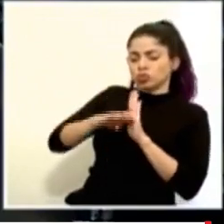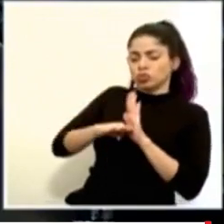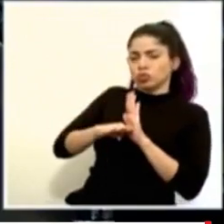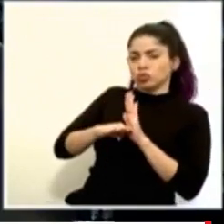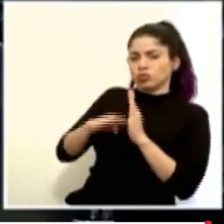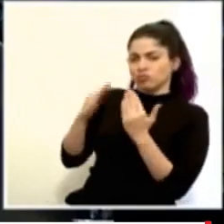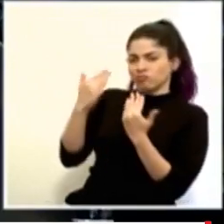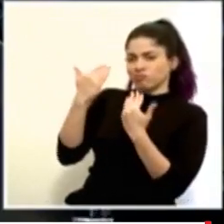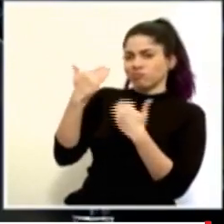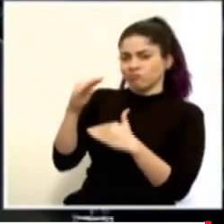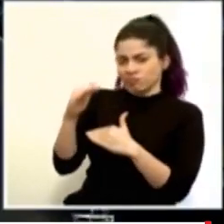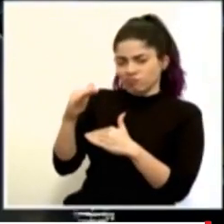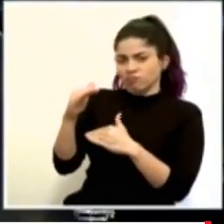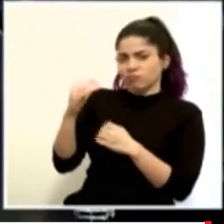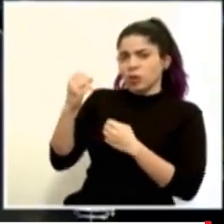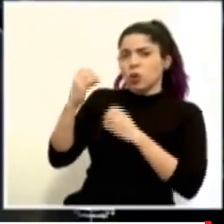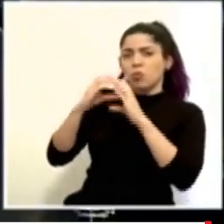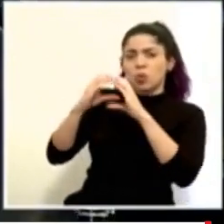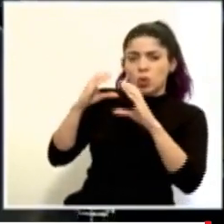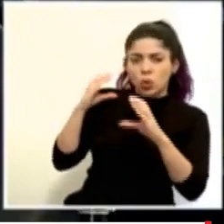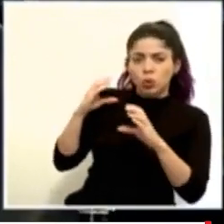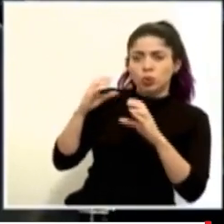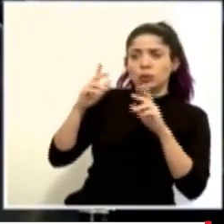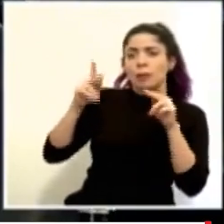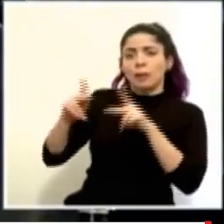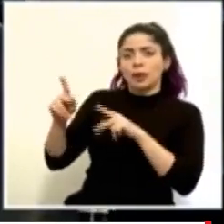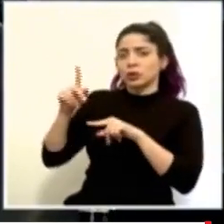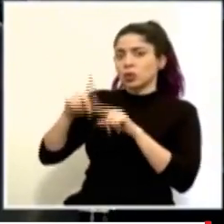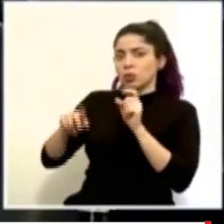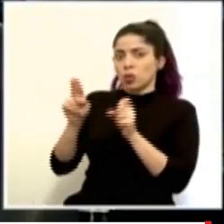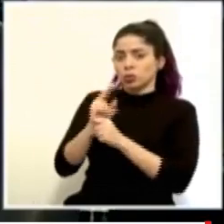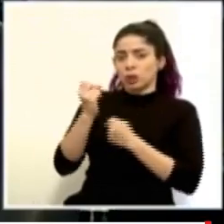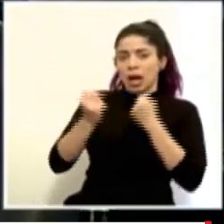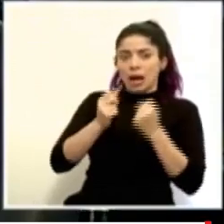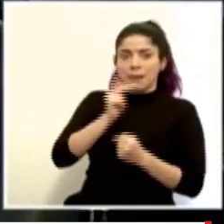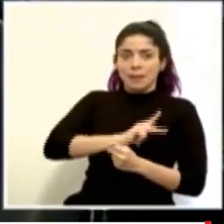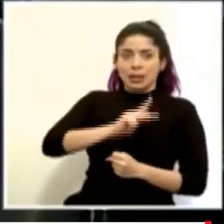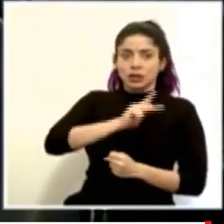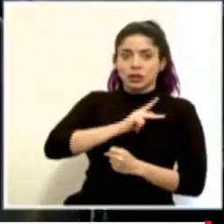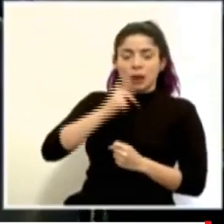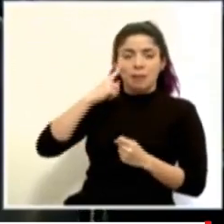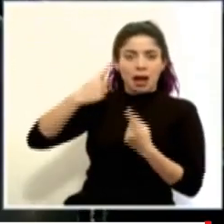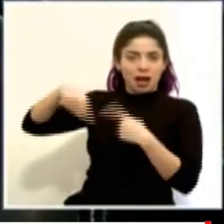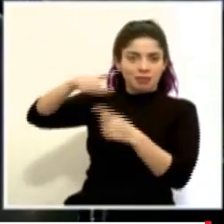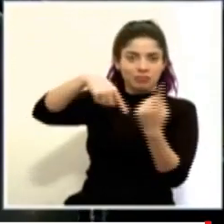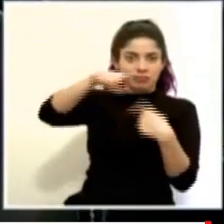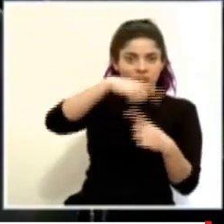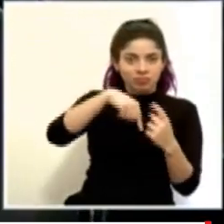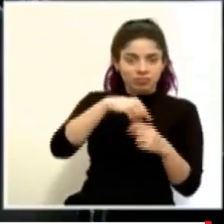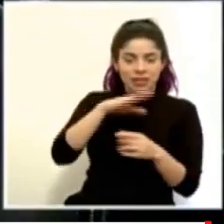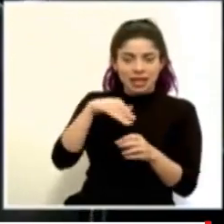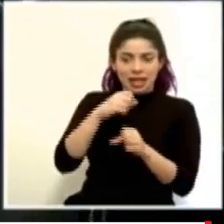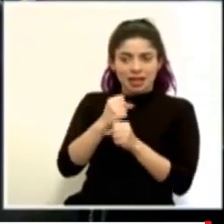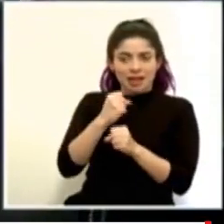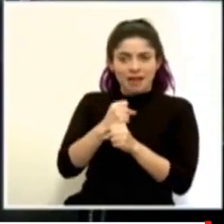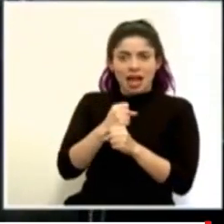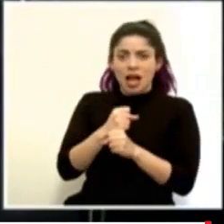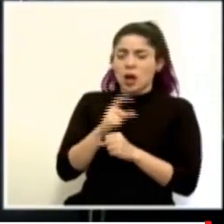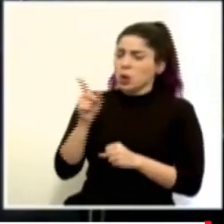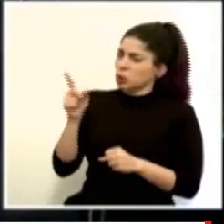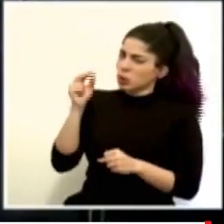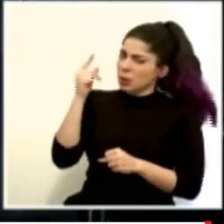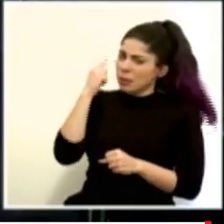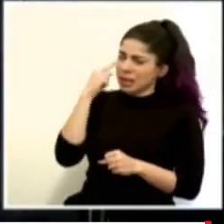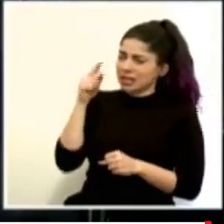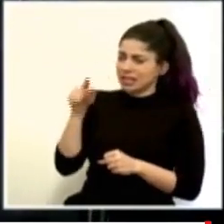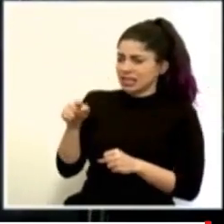la restricción de la capacidad de los autobuses y que la gente no utilice sus vehículos personales para trasladarse a los centros de trabajo, ¿no consideran